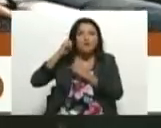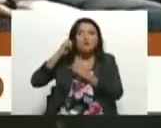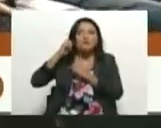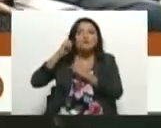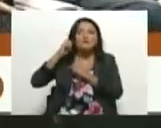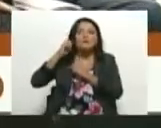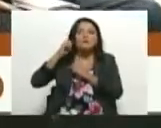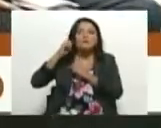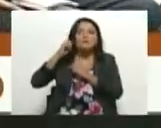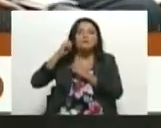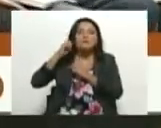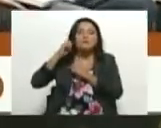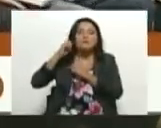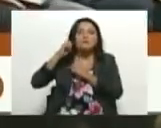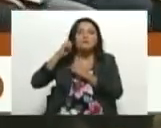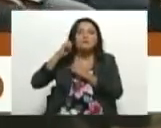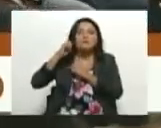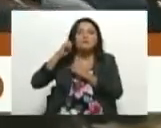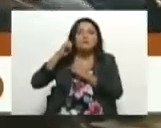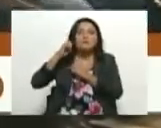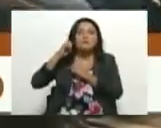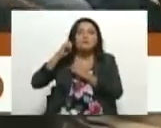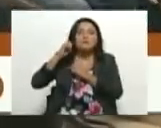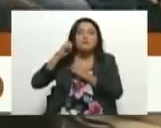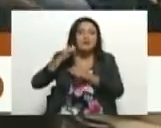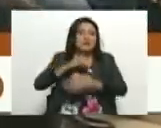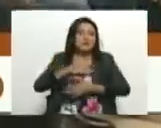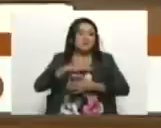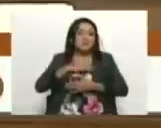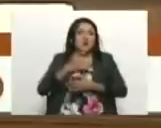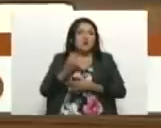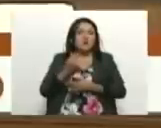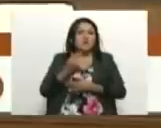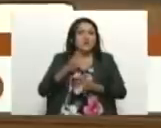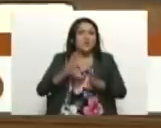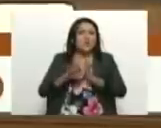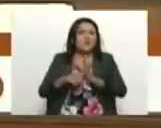protegidos a disfrutar el dinero que le robaron a los venezolanos.